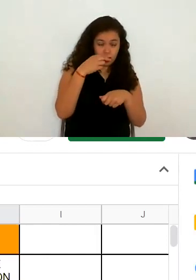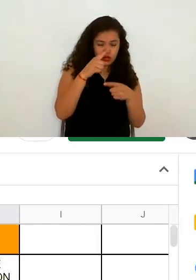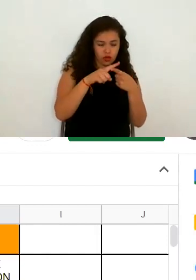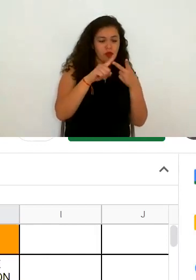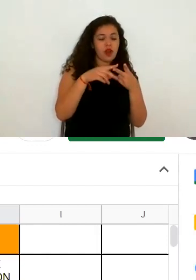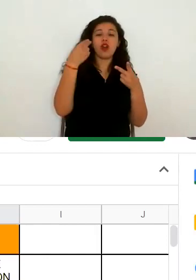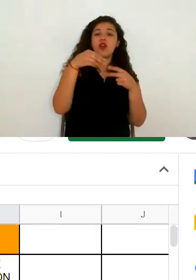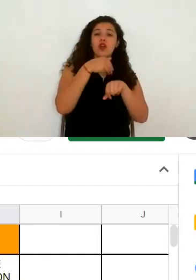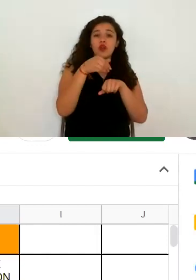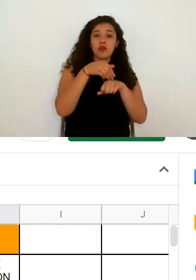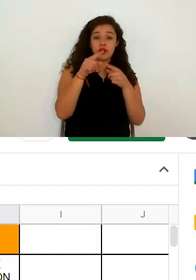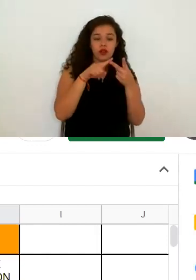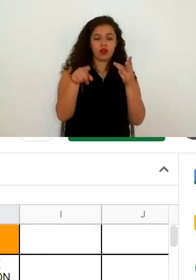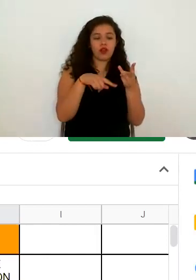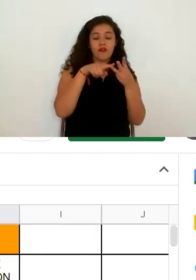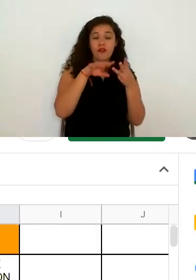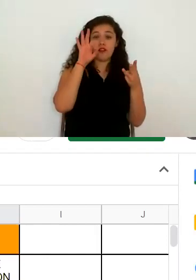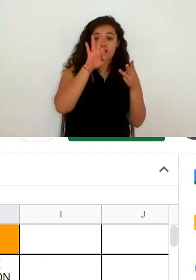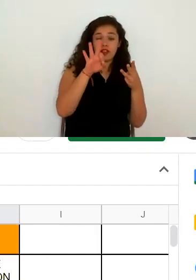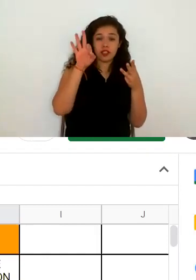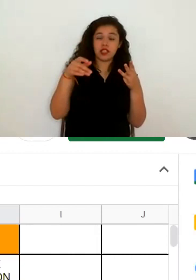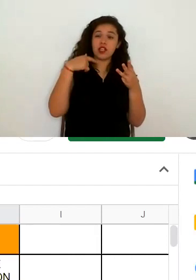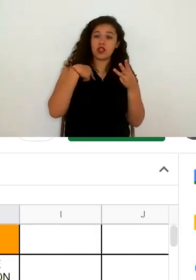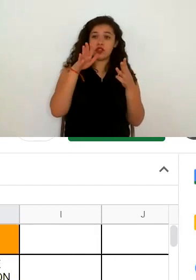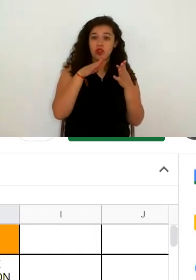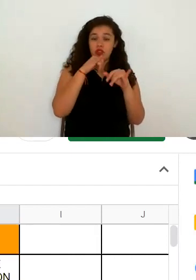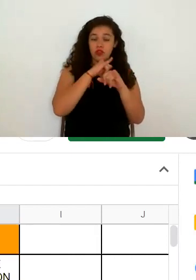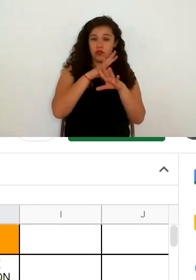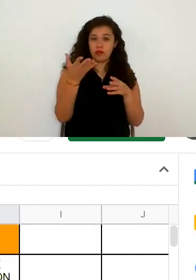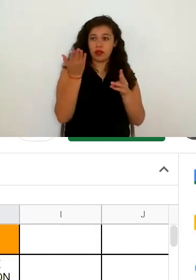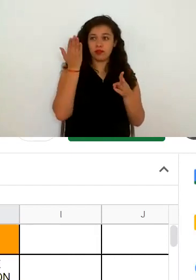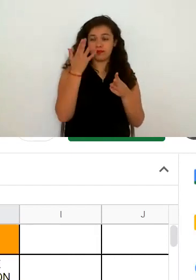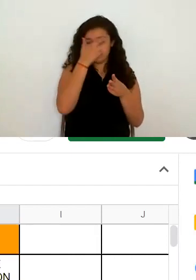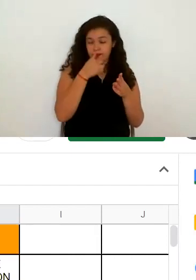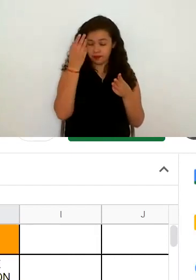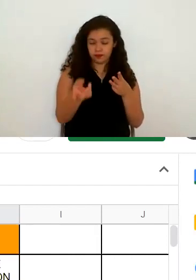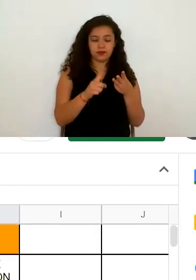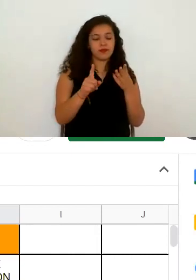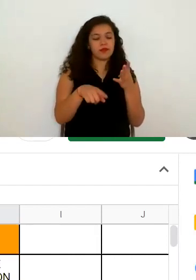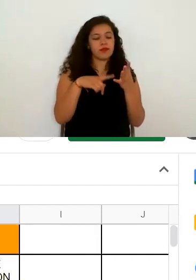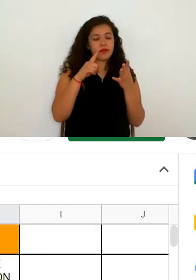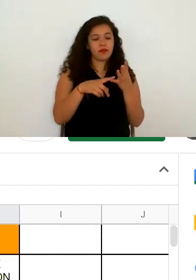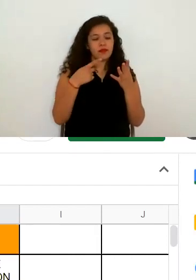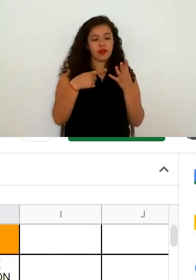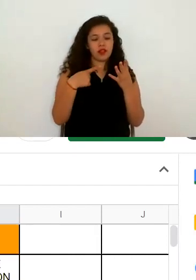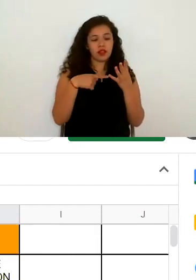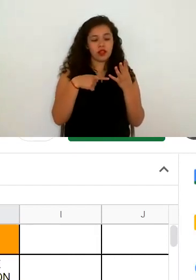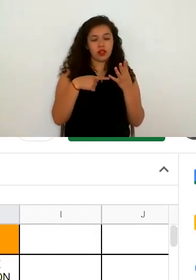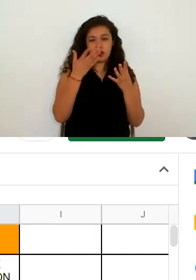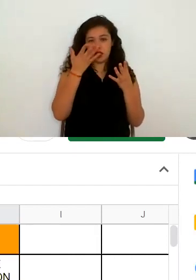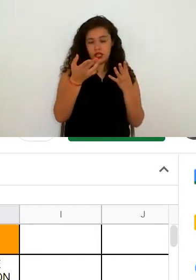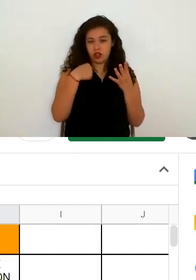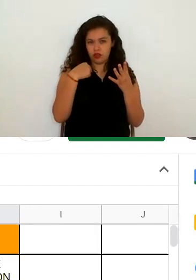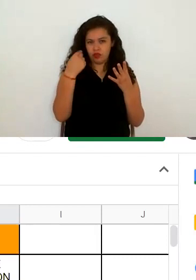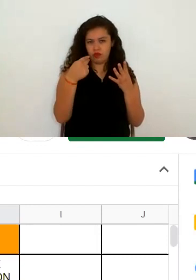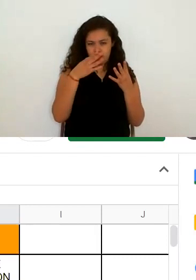número del expediente, la fecha en que está solicitando el expediente para consulta, quién es la persona que lo está